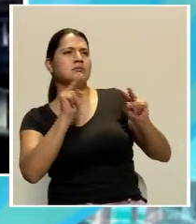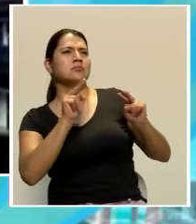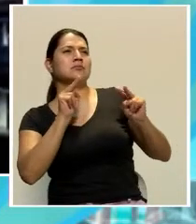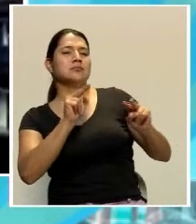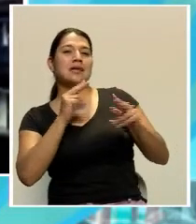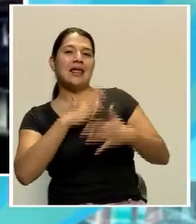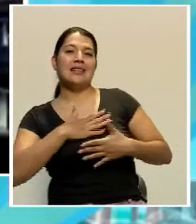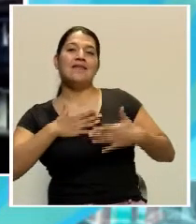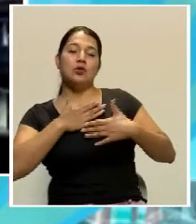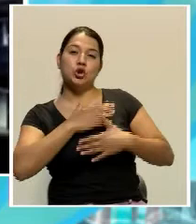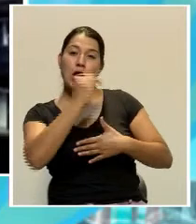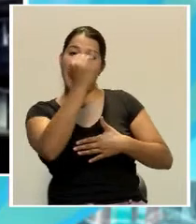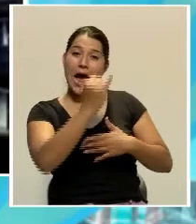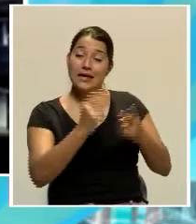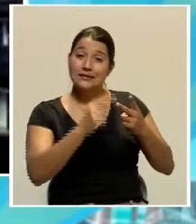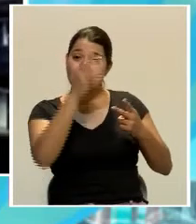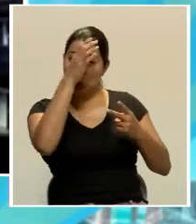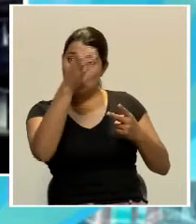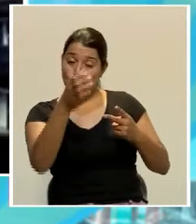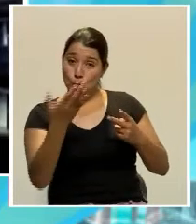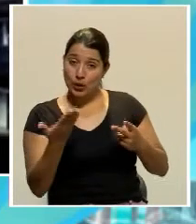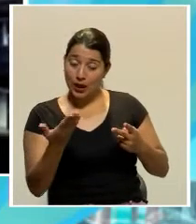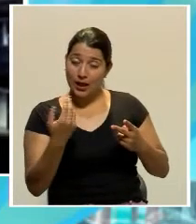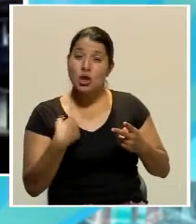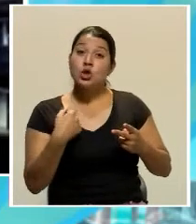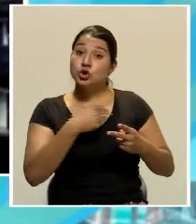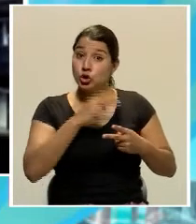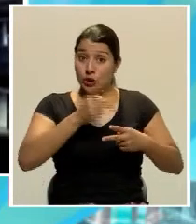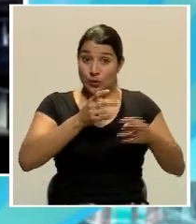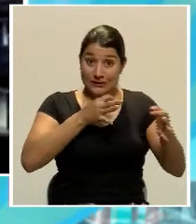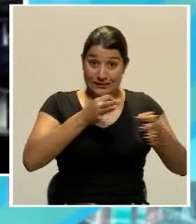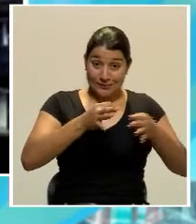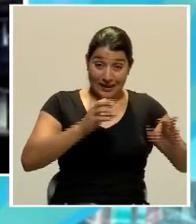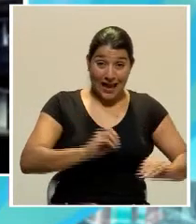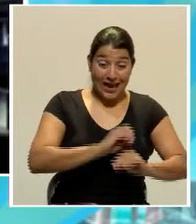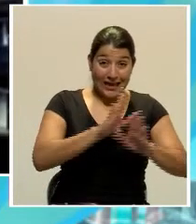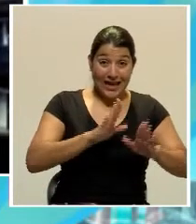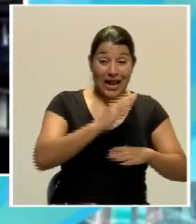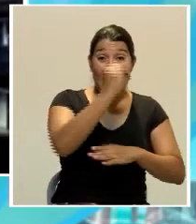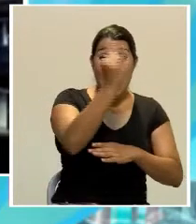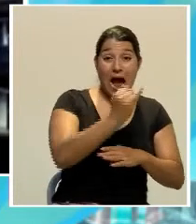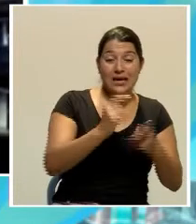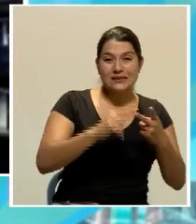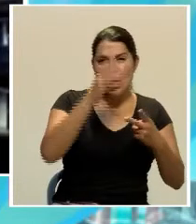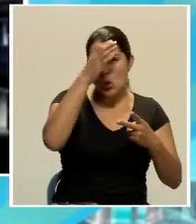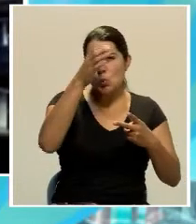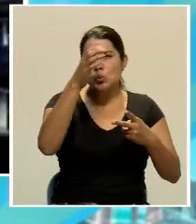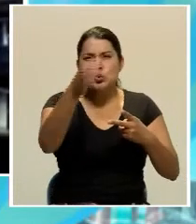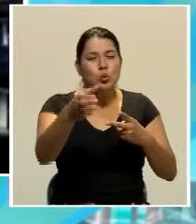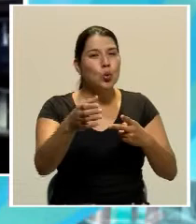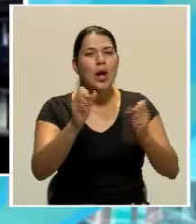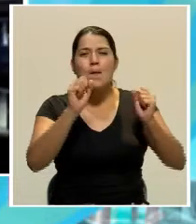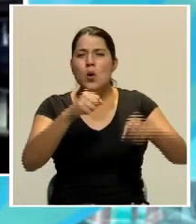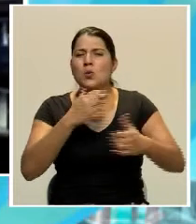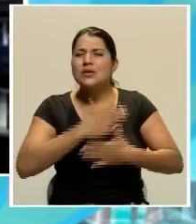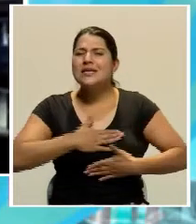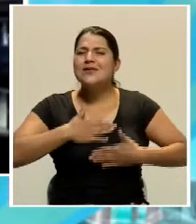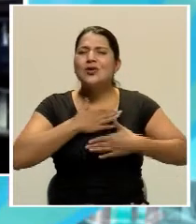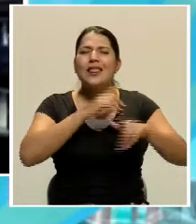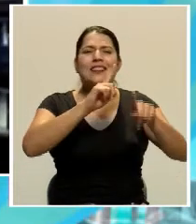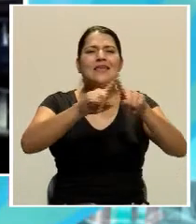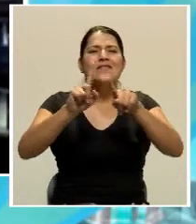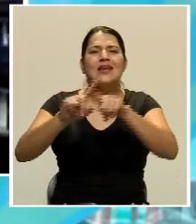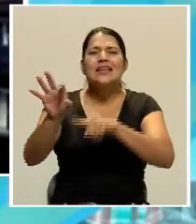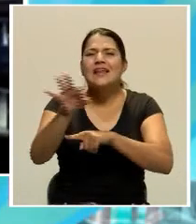vos, el arte y la cultura. Hay que tal vez aclarar que el arte y la cultura pues se viven de muy diversas formas, desde